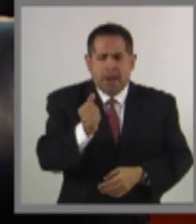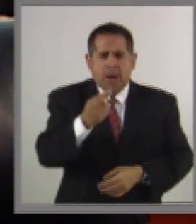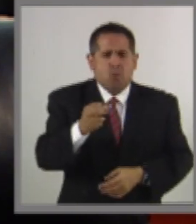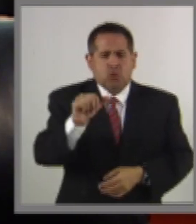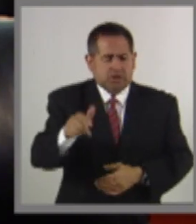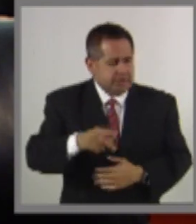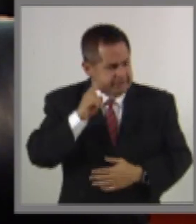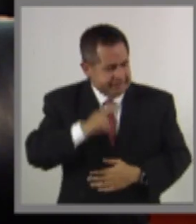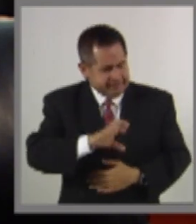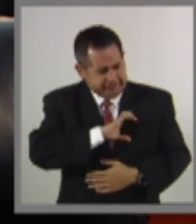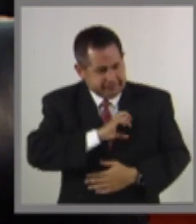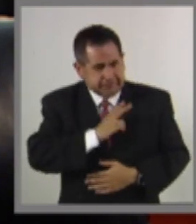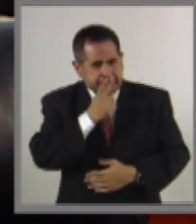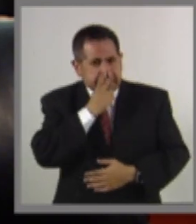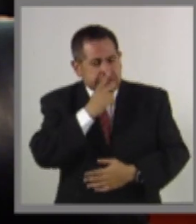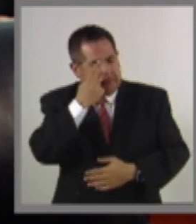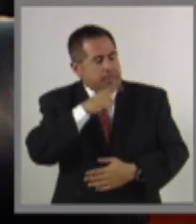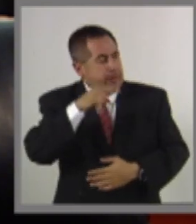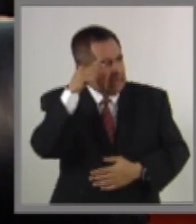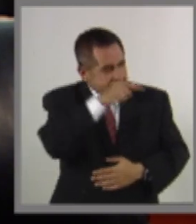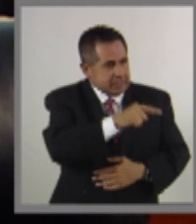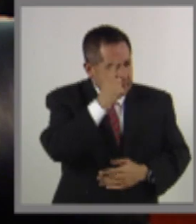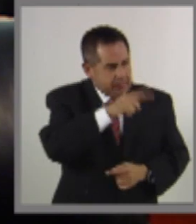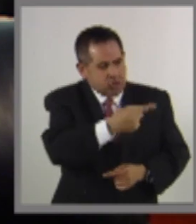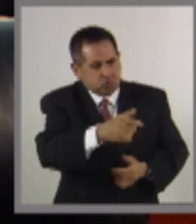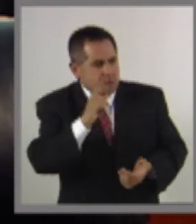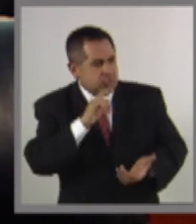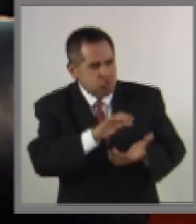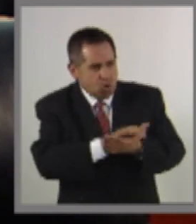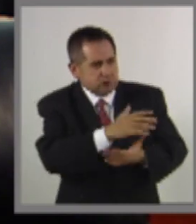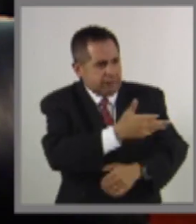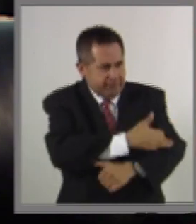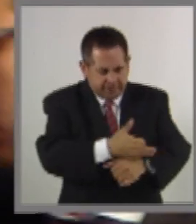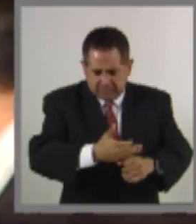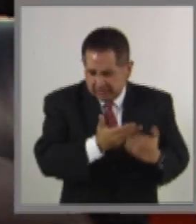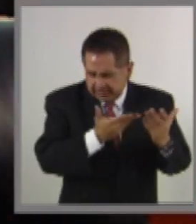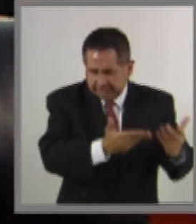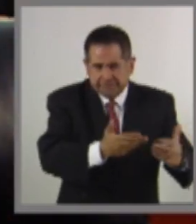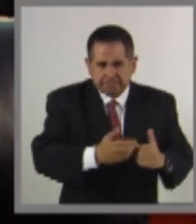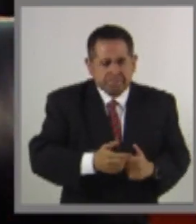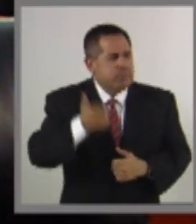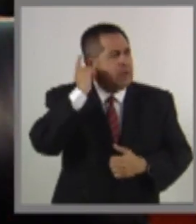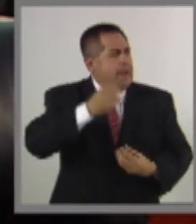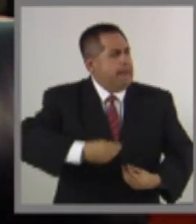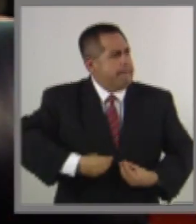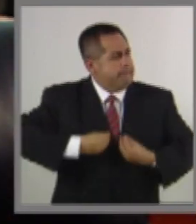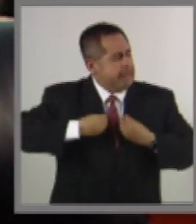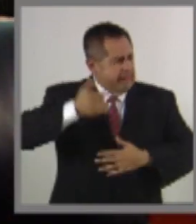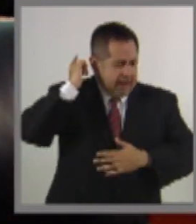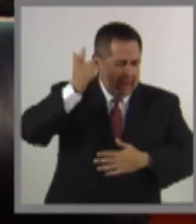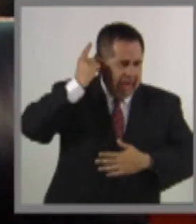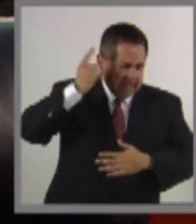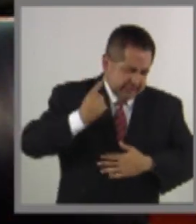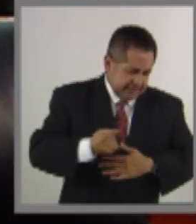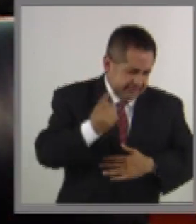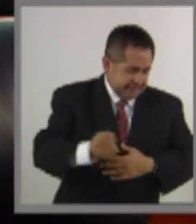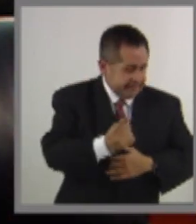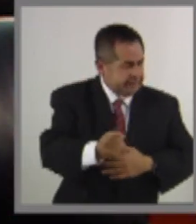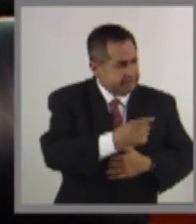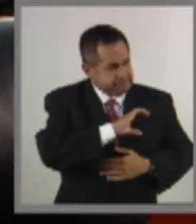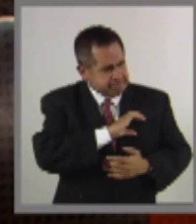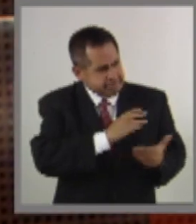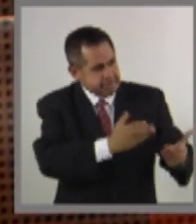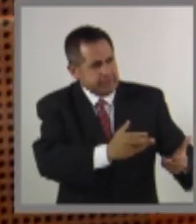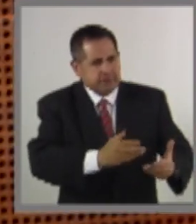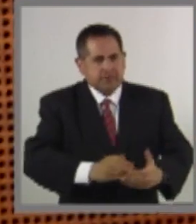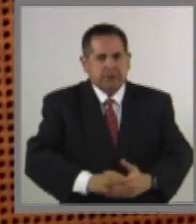Mi afecto para ti, tu señora y familia. Larga vida, estimado Miguel.